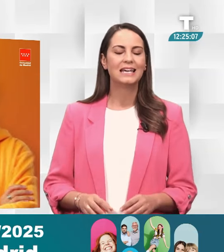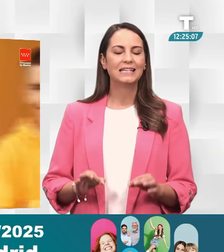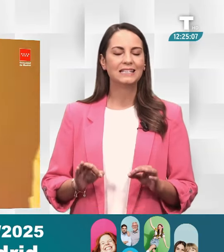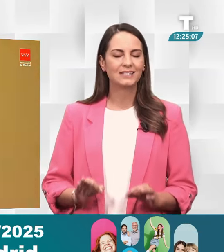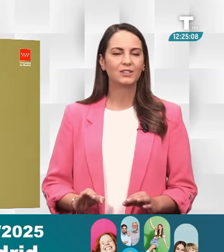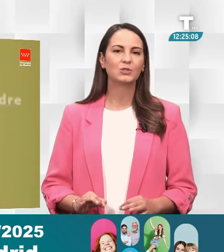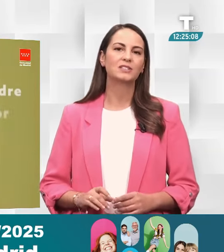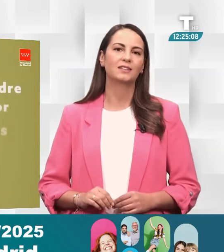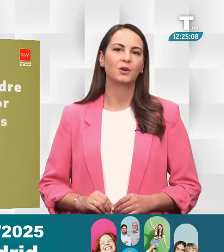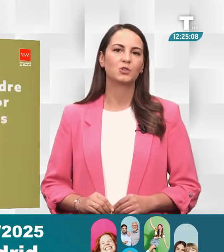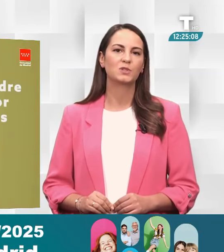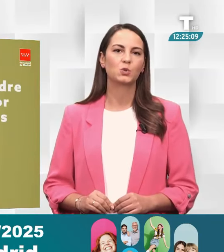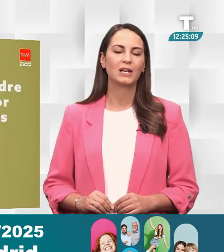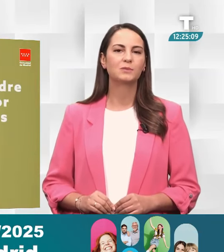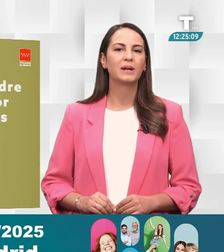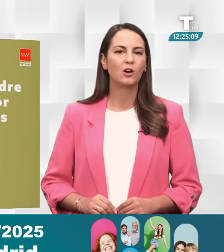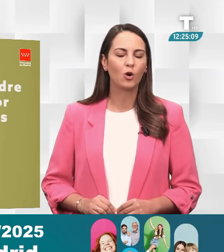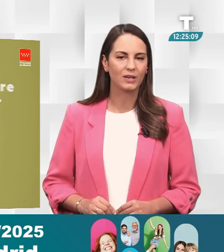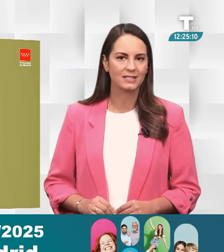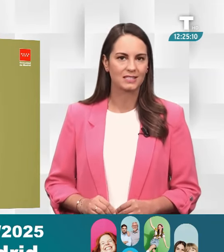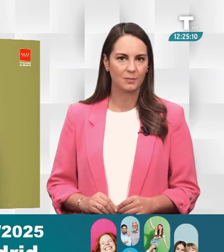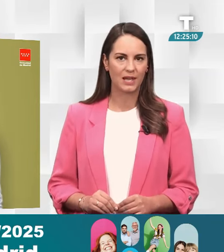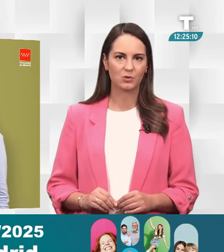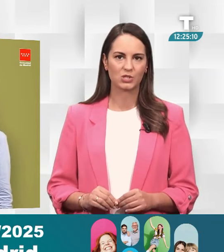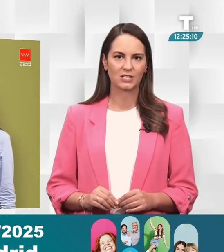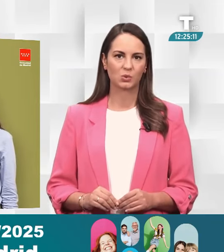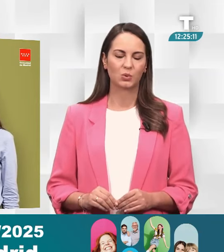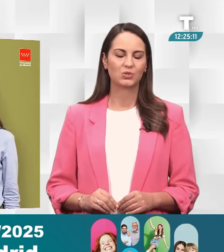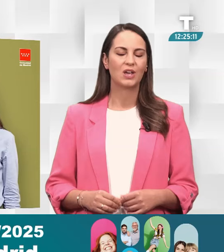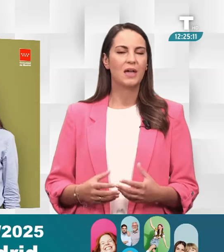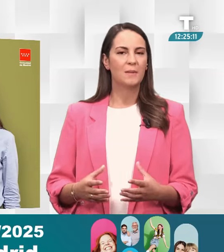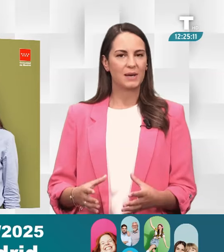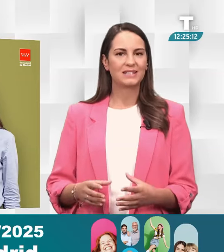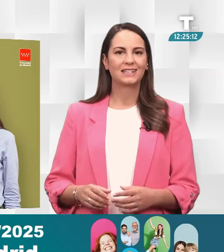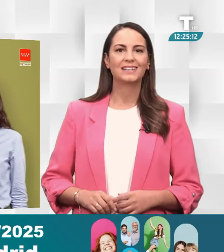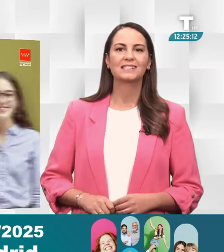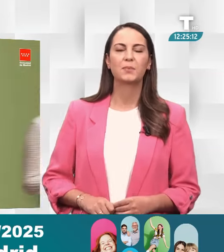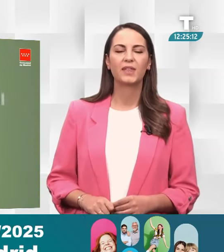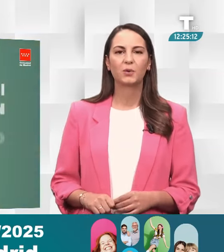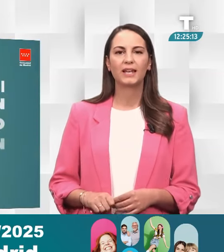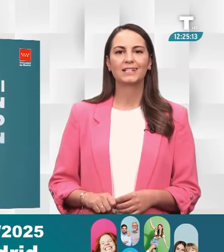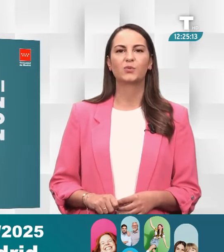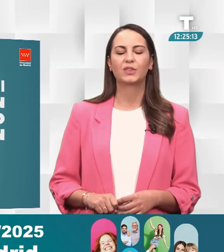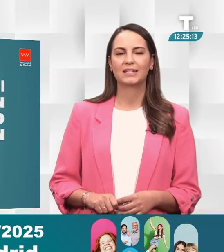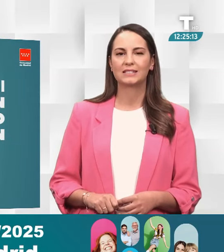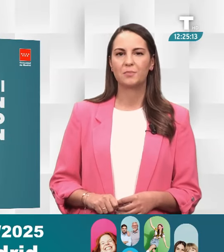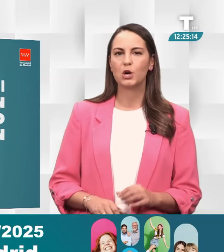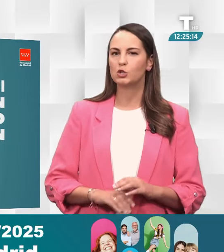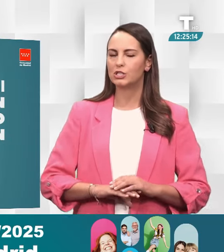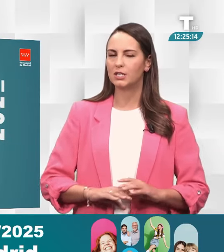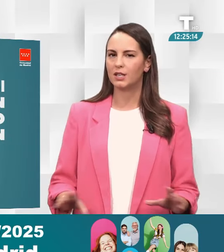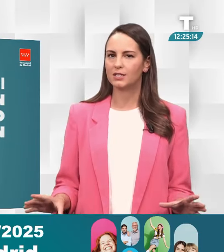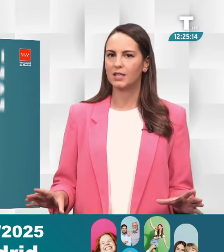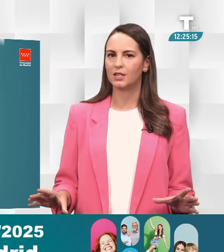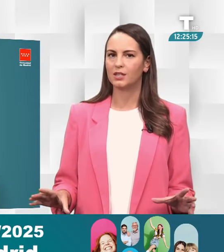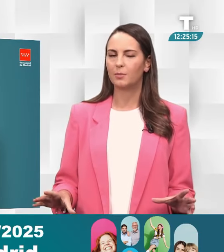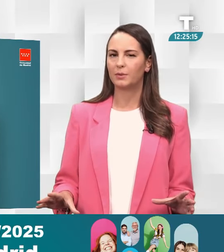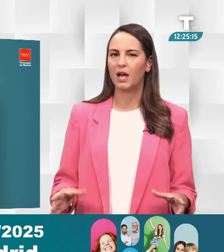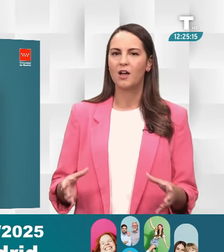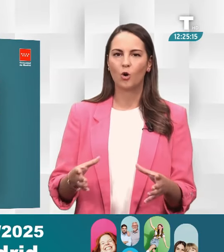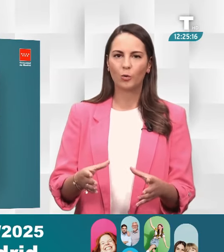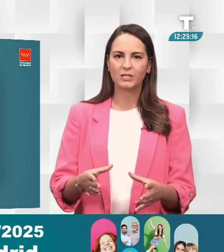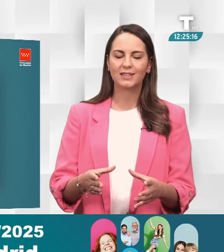bajas y 360 euros mensuales para jóvenes desempleados sin estudios. Para más detalles se puede acudir a las oficinas de empleo sin necesidad de